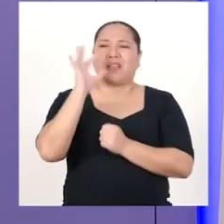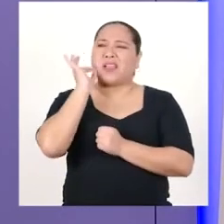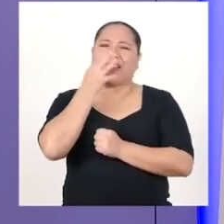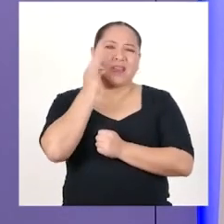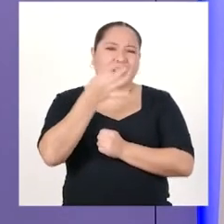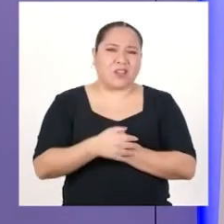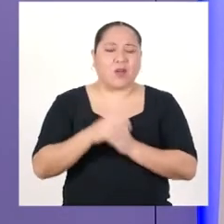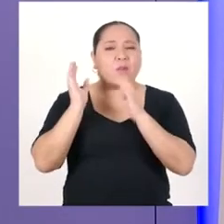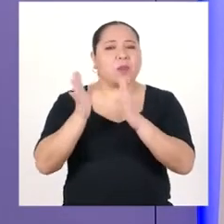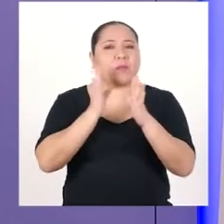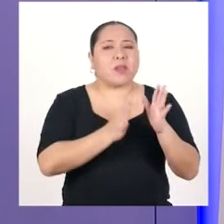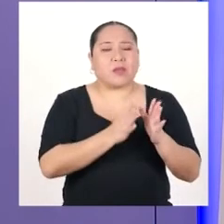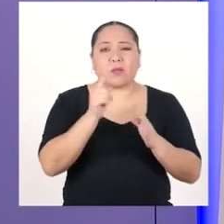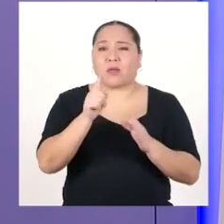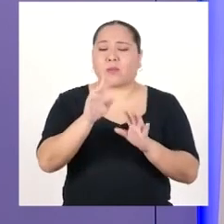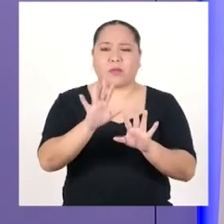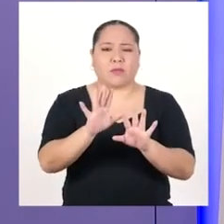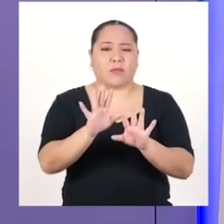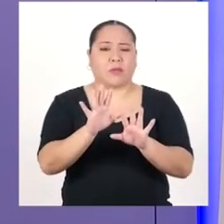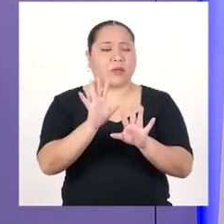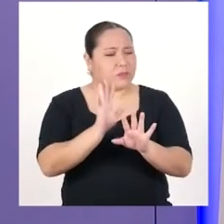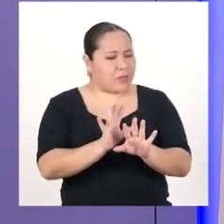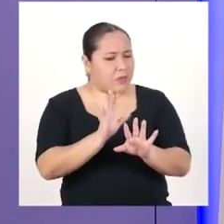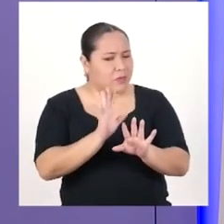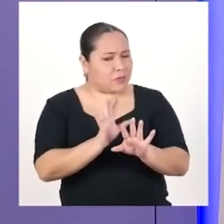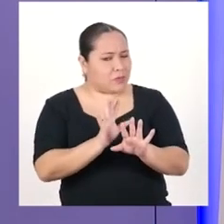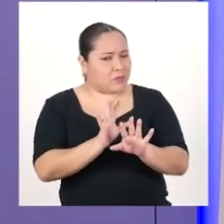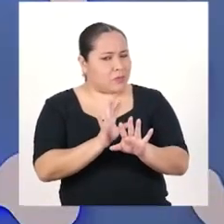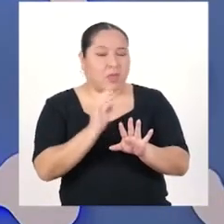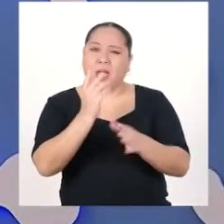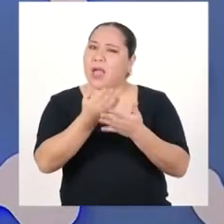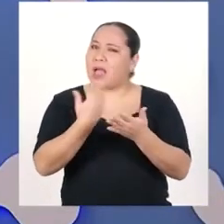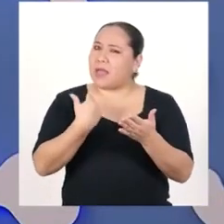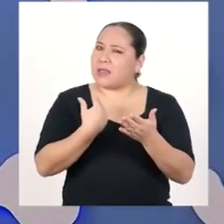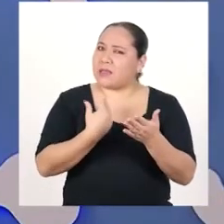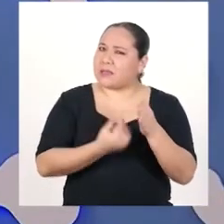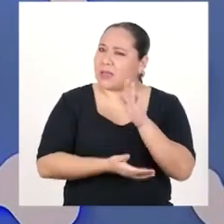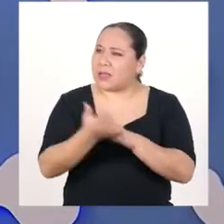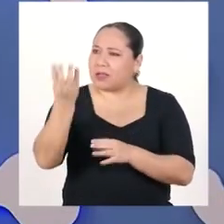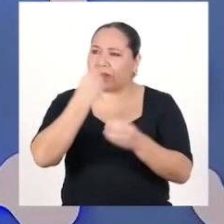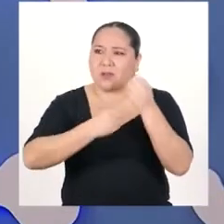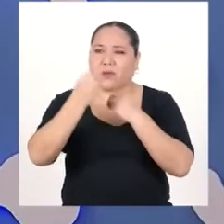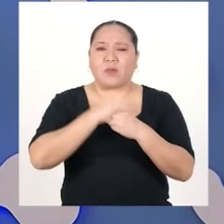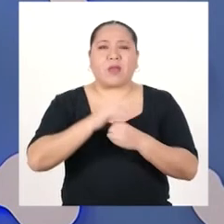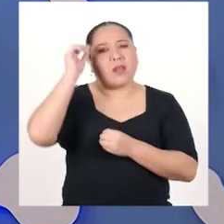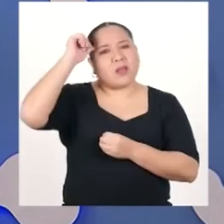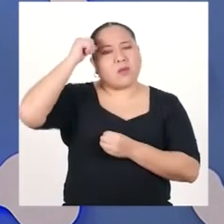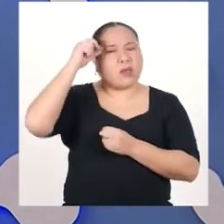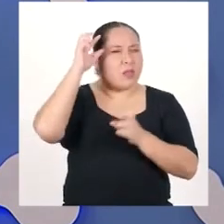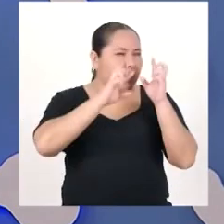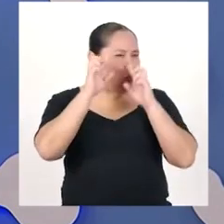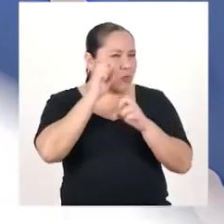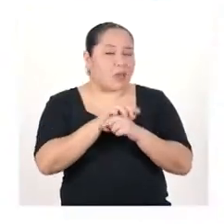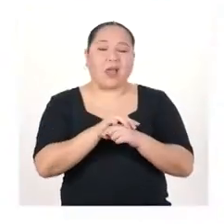qué rico! ¡Preparemos una! Espera. antes de irnos a comer, ¿recuerdan